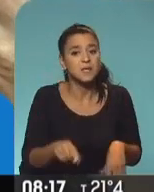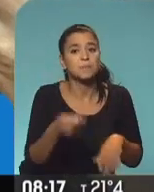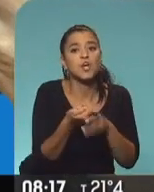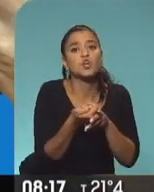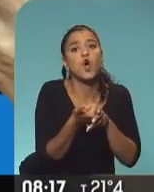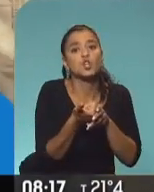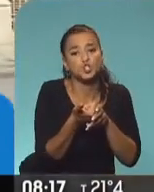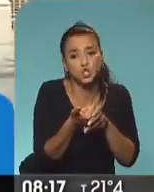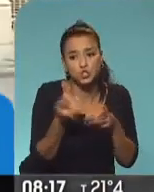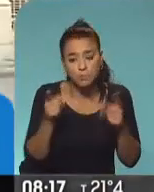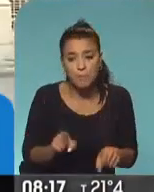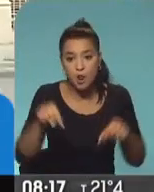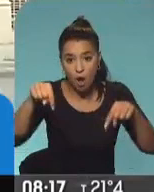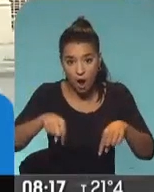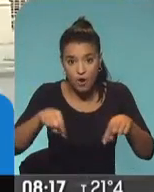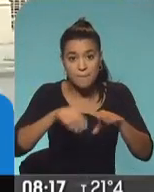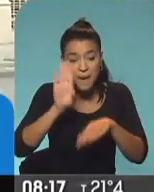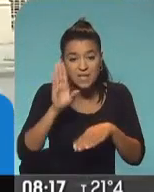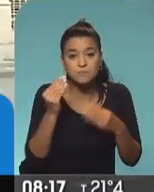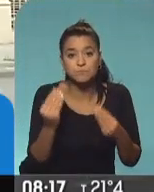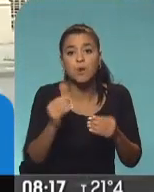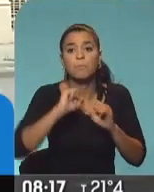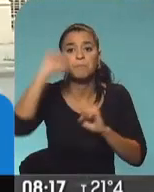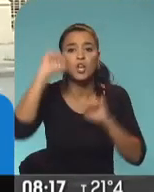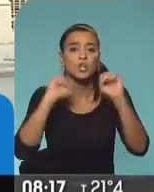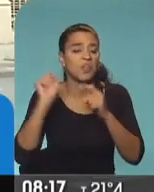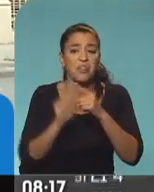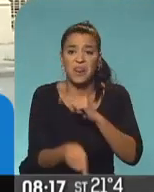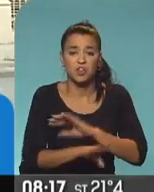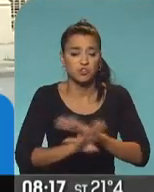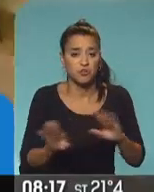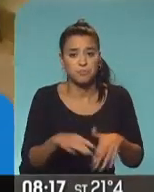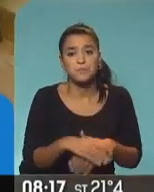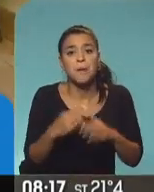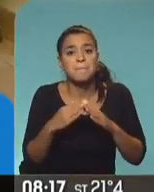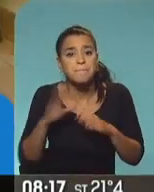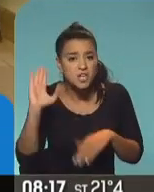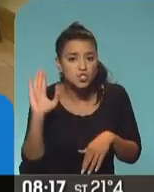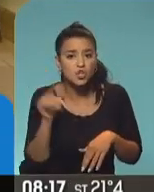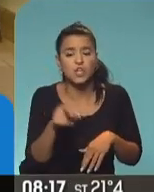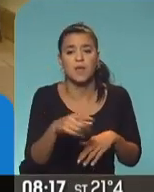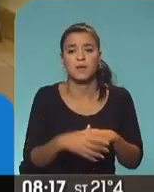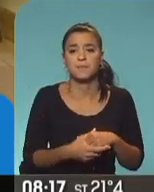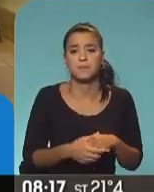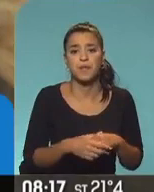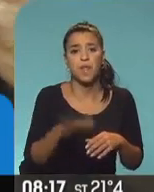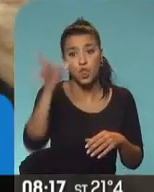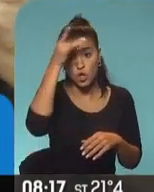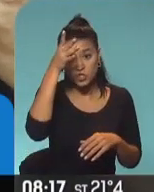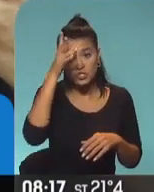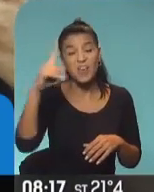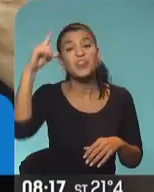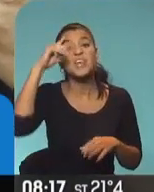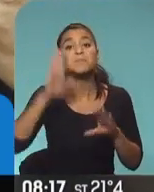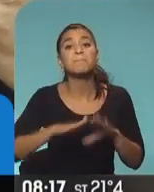corchos, pero en este caso lo que más fue por pirotecnia directamente. Aunque la mayoría fueron de los 12, 10